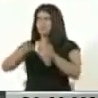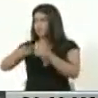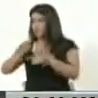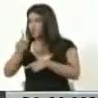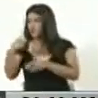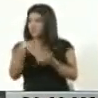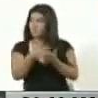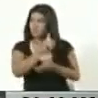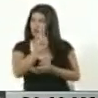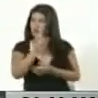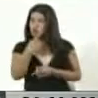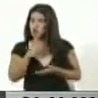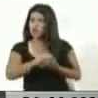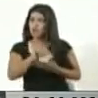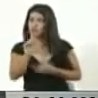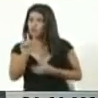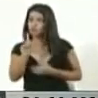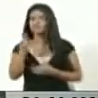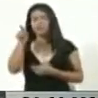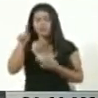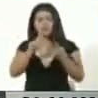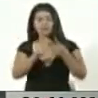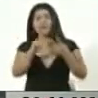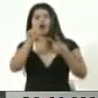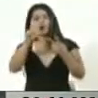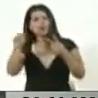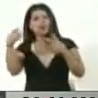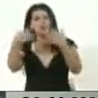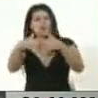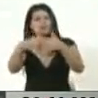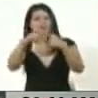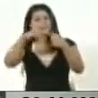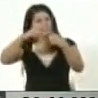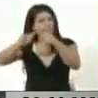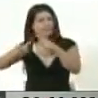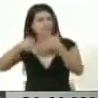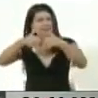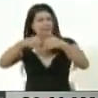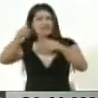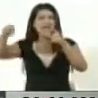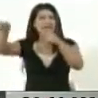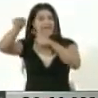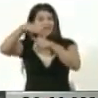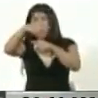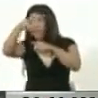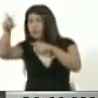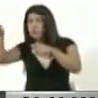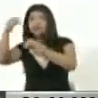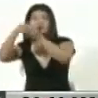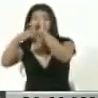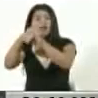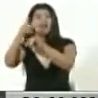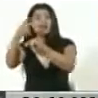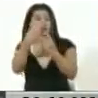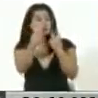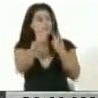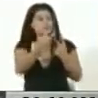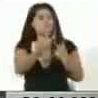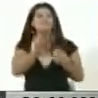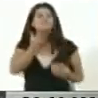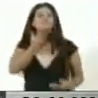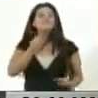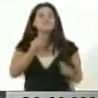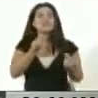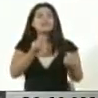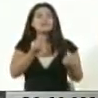intereses transnacionales que están detrás de Venezuela, detrás del petróleo venezolano, para ser más claro, que están apretando